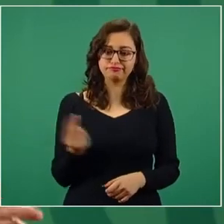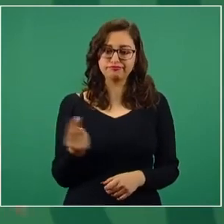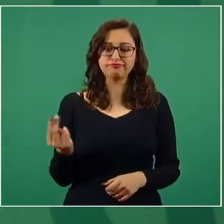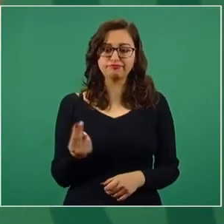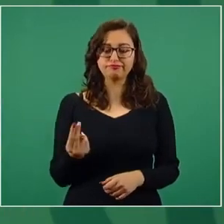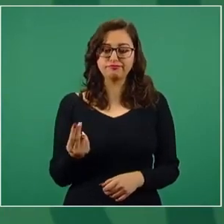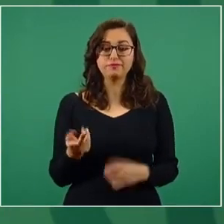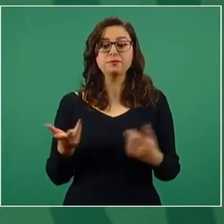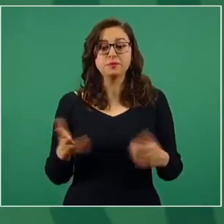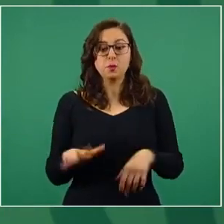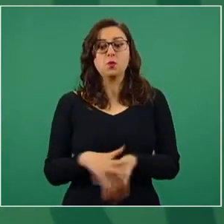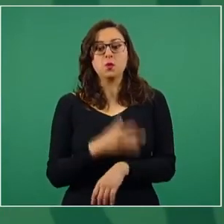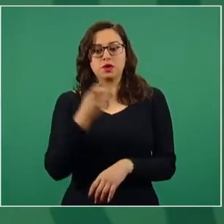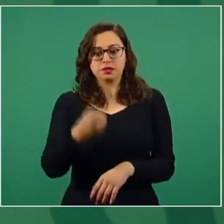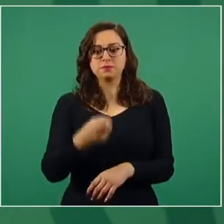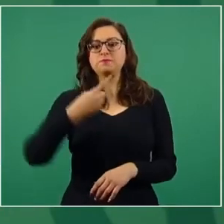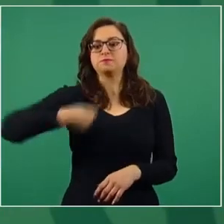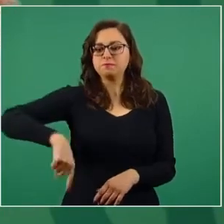haciendo,